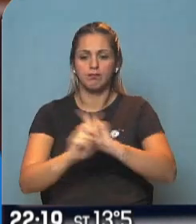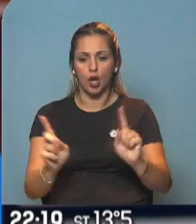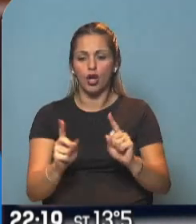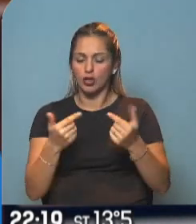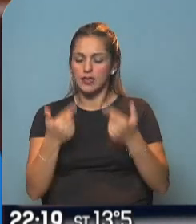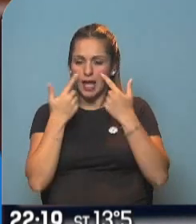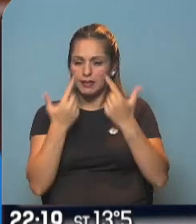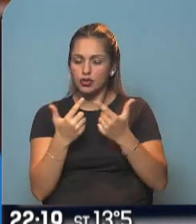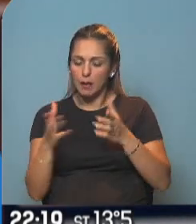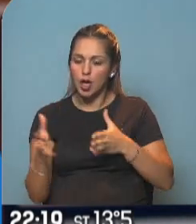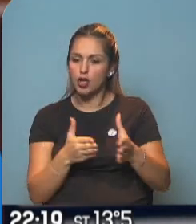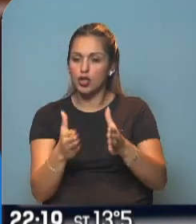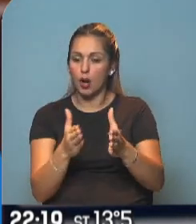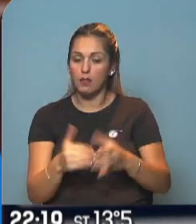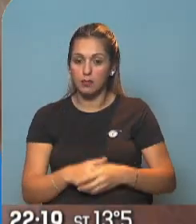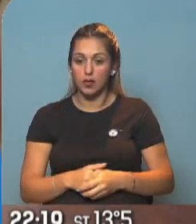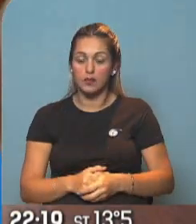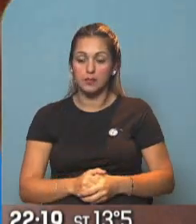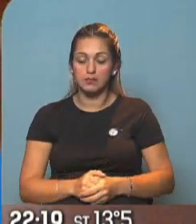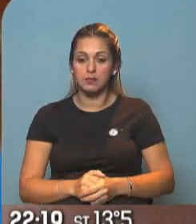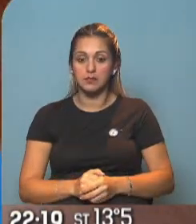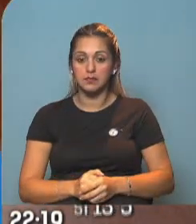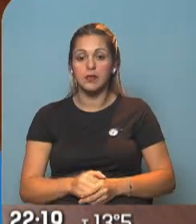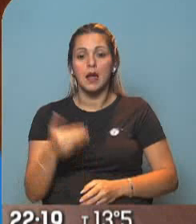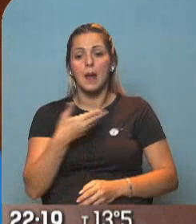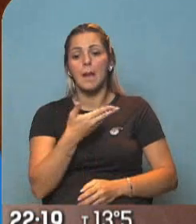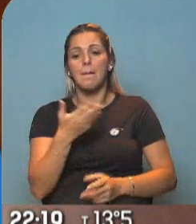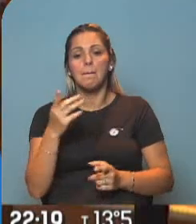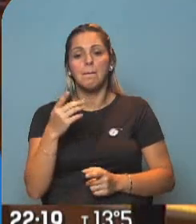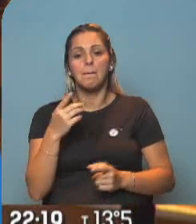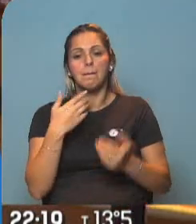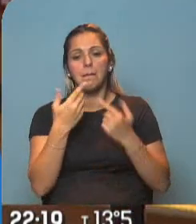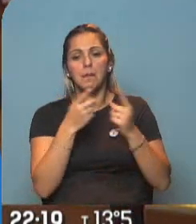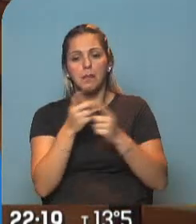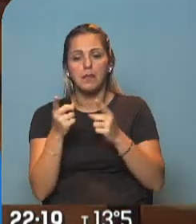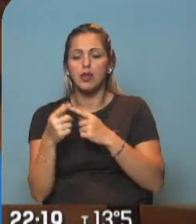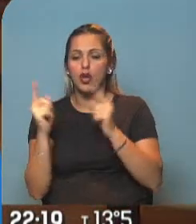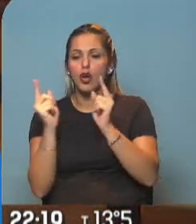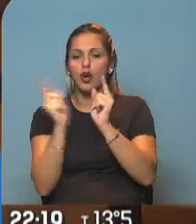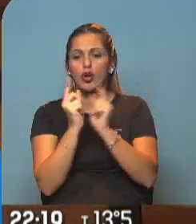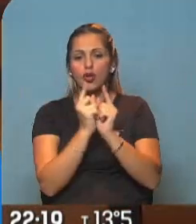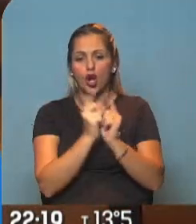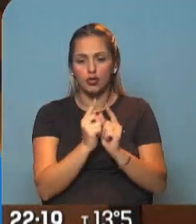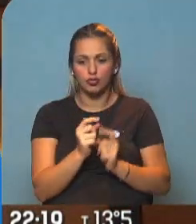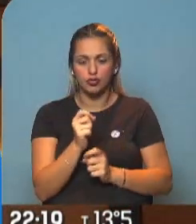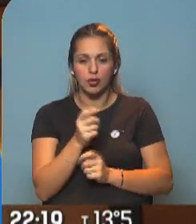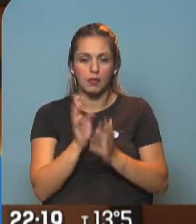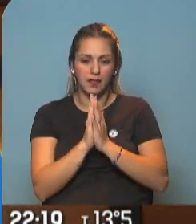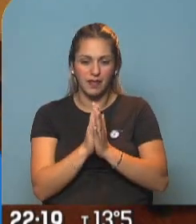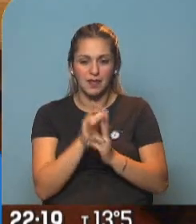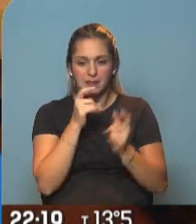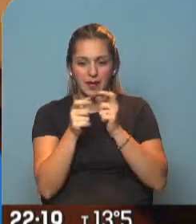dónde va, porque eso me parece que por ahora es muy difícil de saber. Les pido a todos un poquito más cortas las preguntas y lo mismo las respuestas. Pablo, así podemos